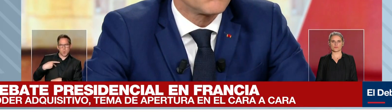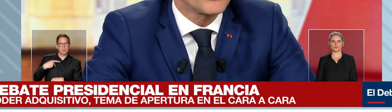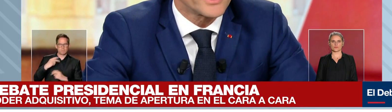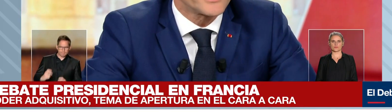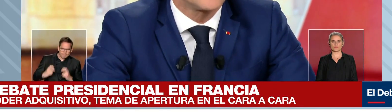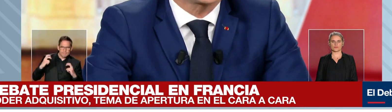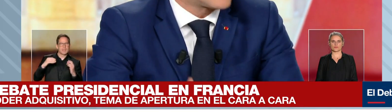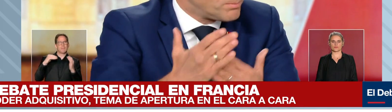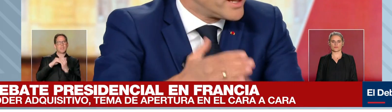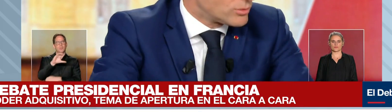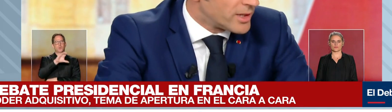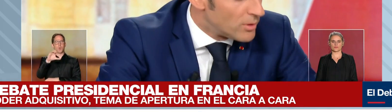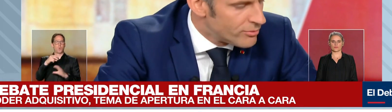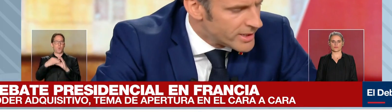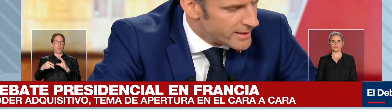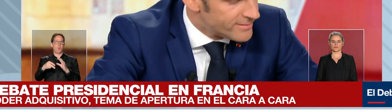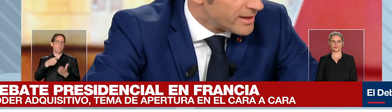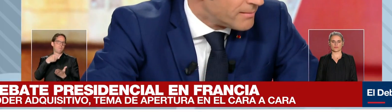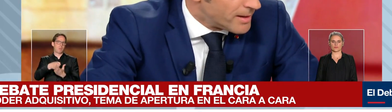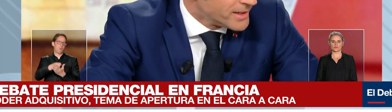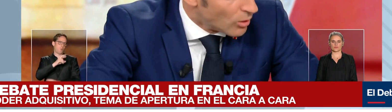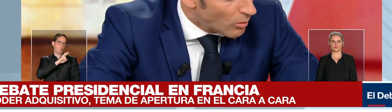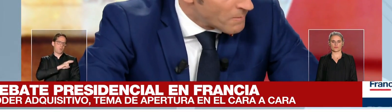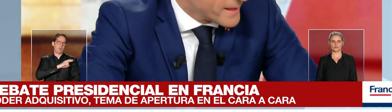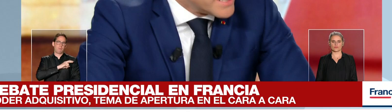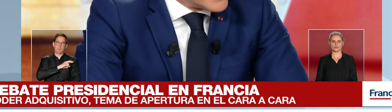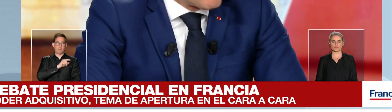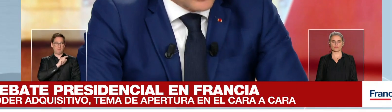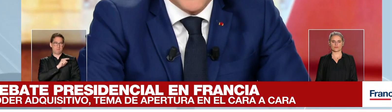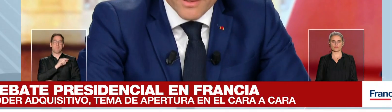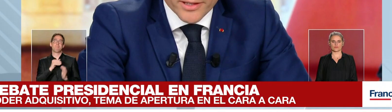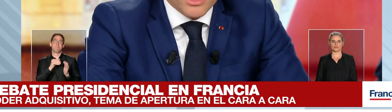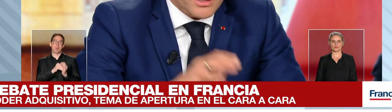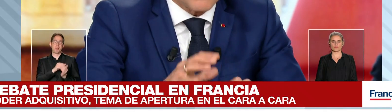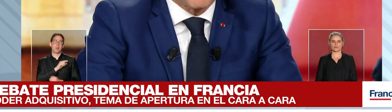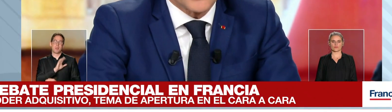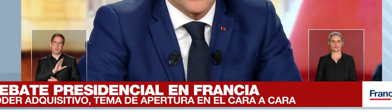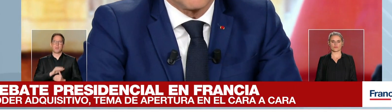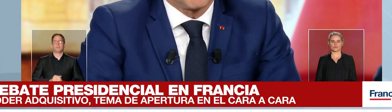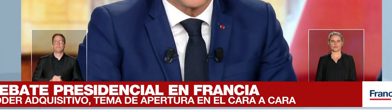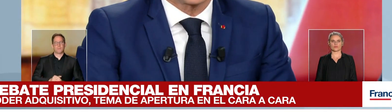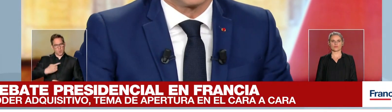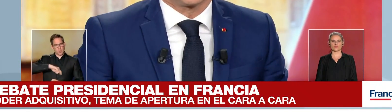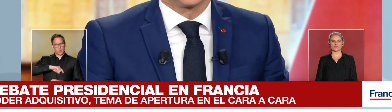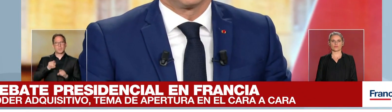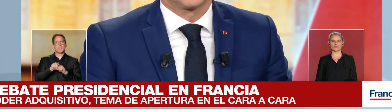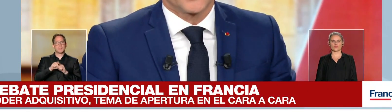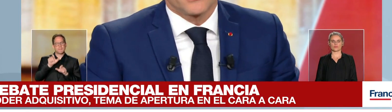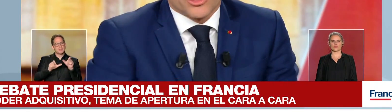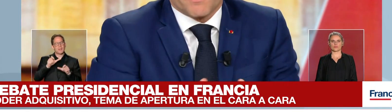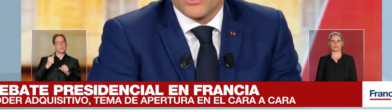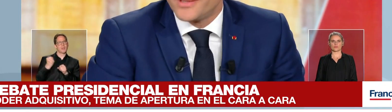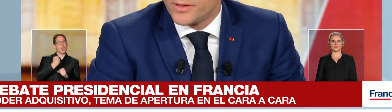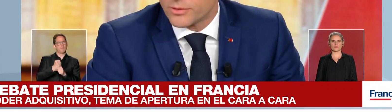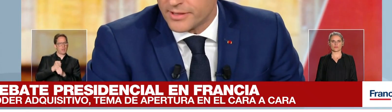a 1.100 euros. Para alguien que tenga una carrera completa, en contrario a usted que la quiere dejar en 1.000 euros. Y para todos los trabajadores hay un punto